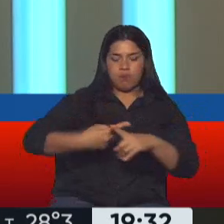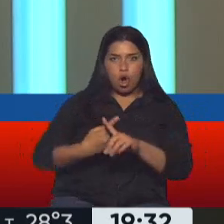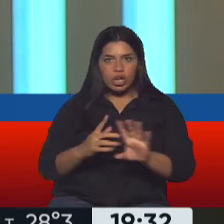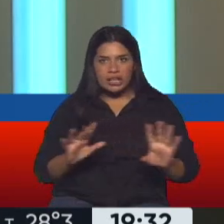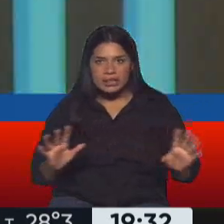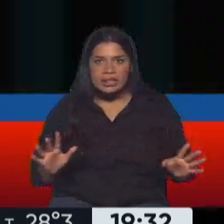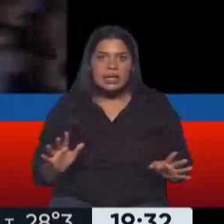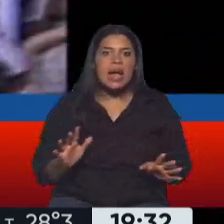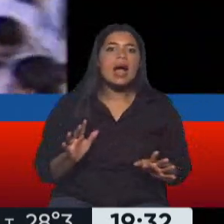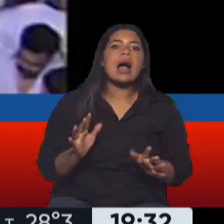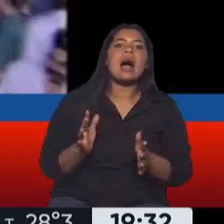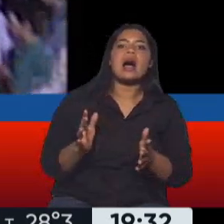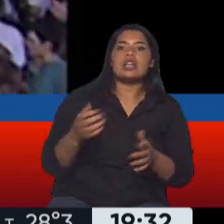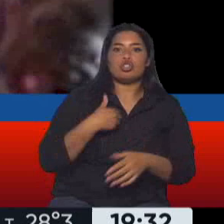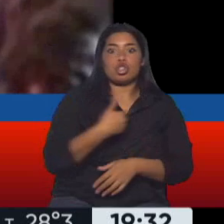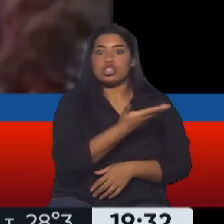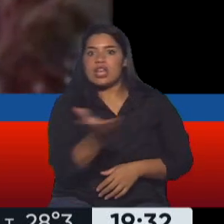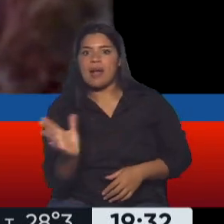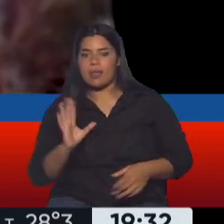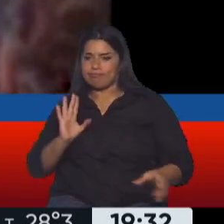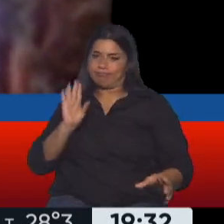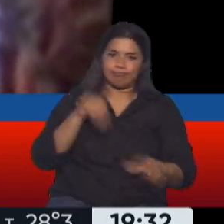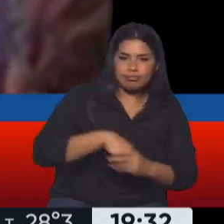intervención en la sociedad